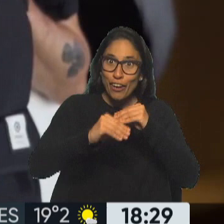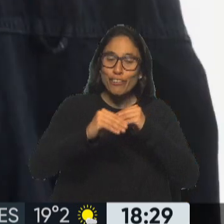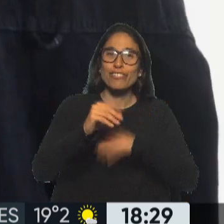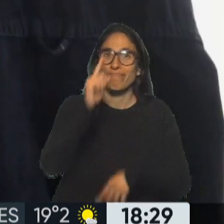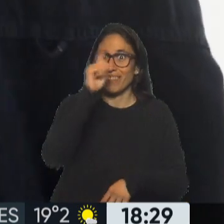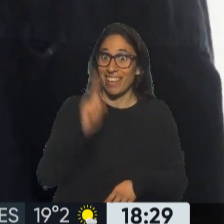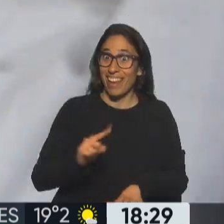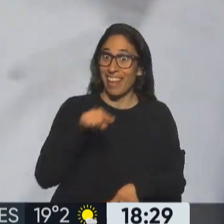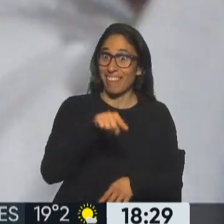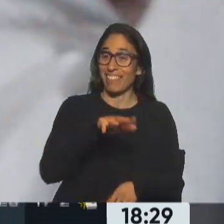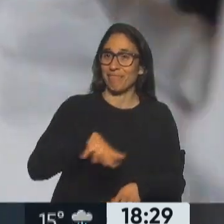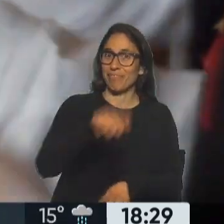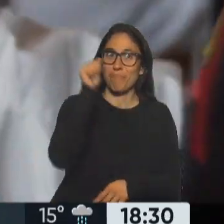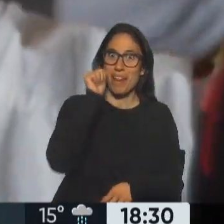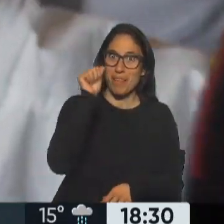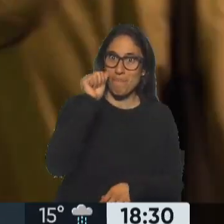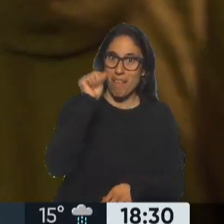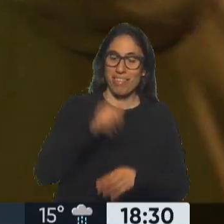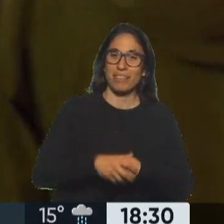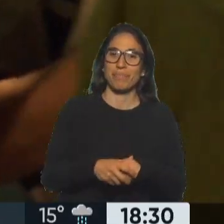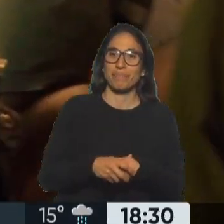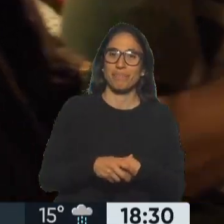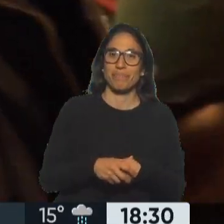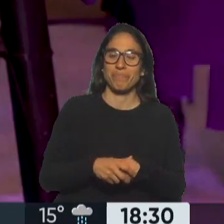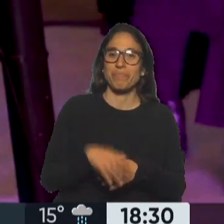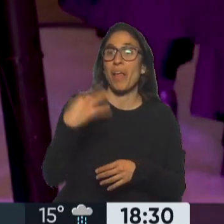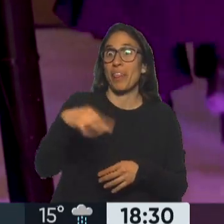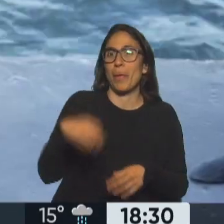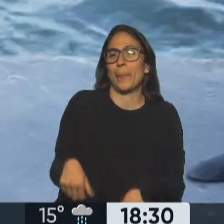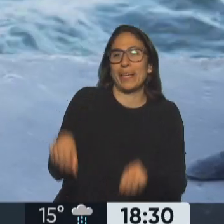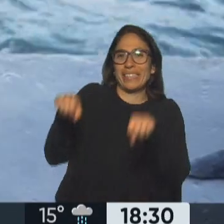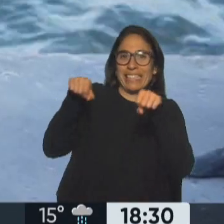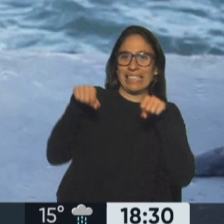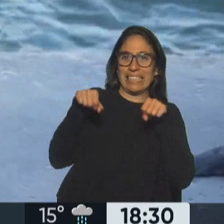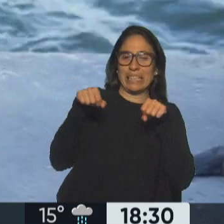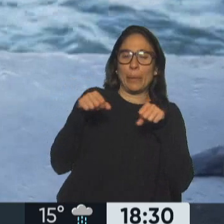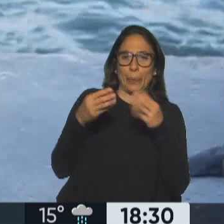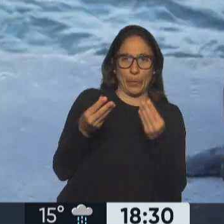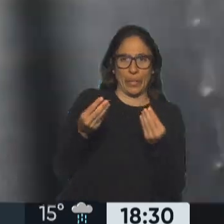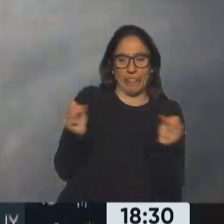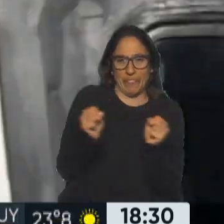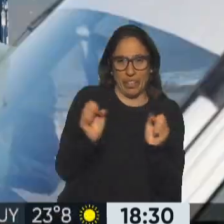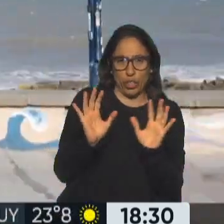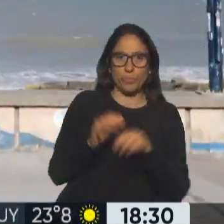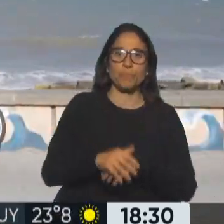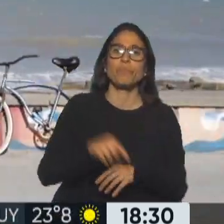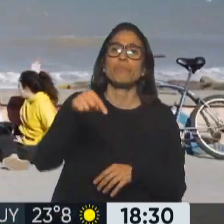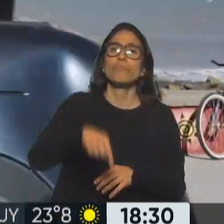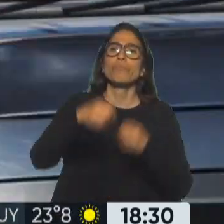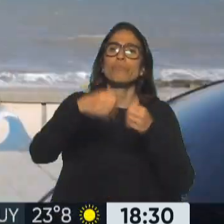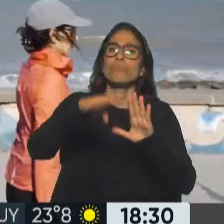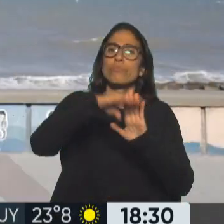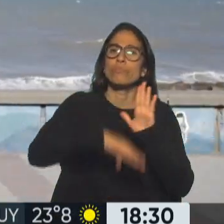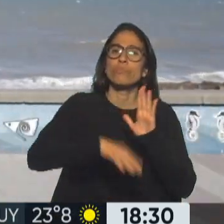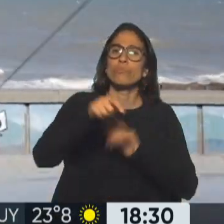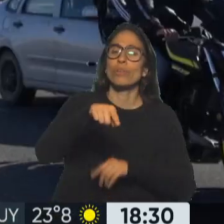Plata, el cine al aire libre, con mantita, por supuesto, pero por ejemplo con una gran programación que comienza hoy con la proyección de la